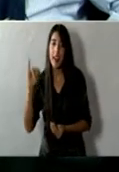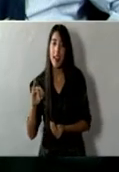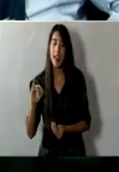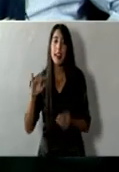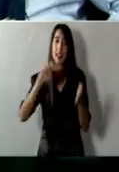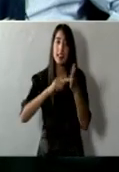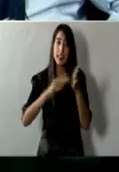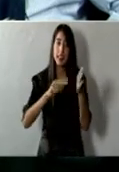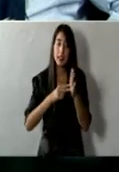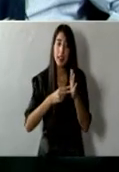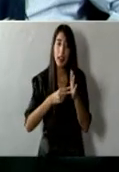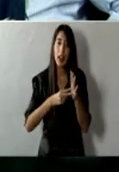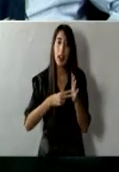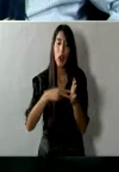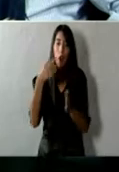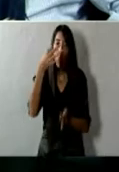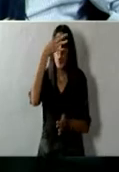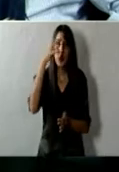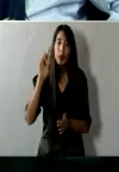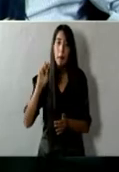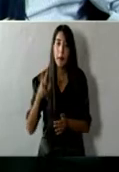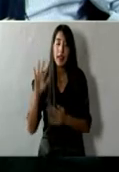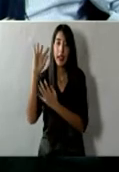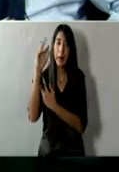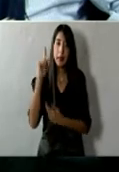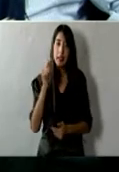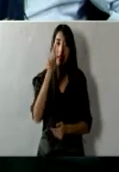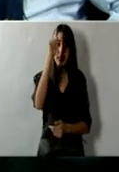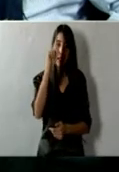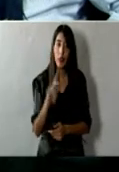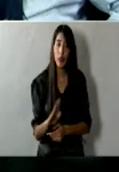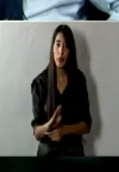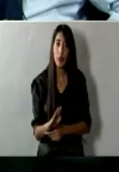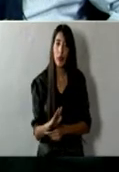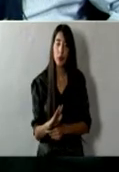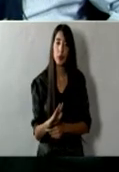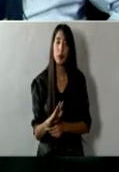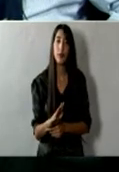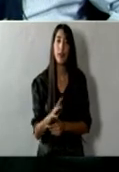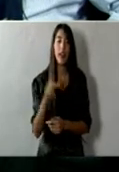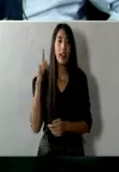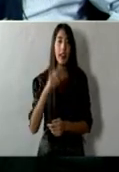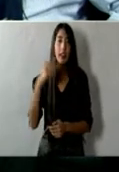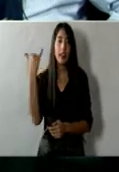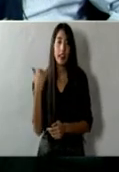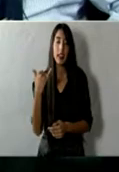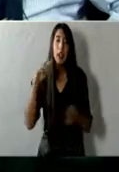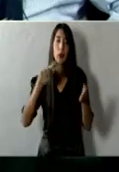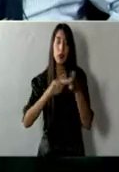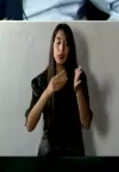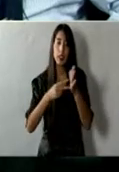presencia del Señor. Por lo tanto, así como tenía un simbolismo especial y un lugar